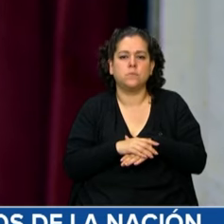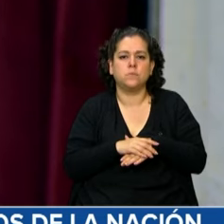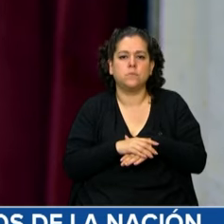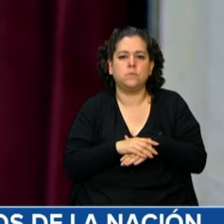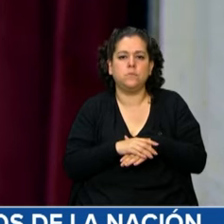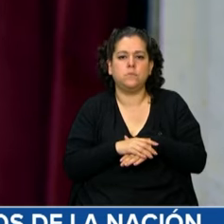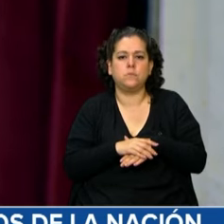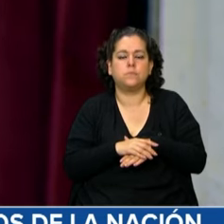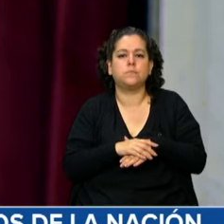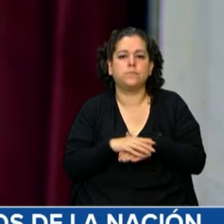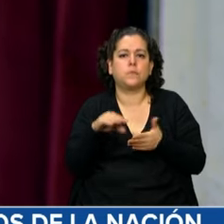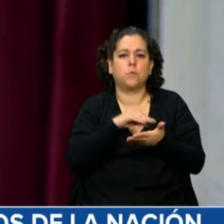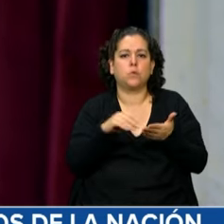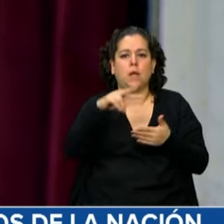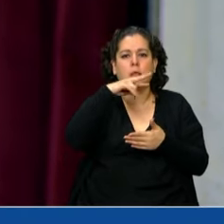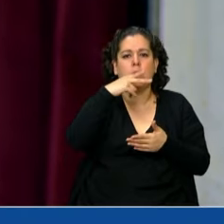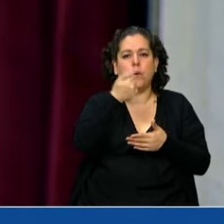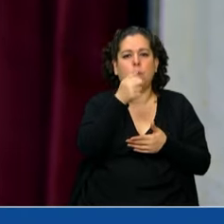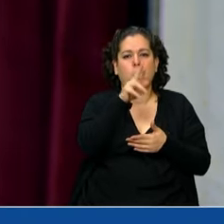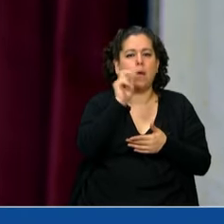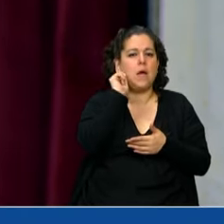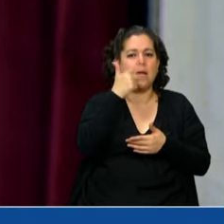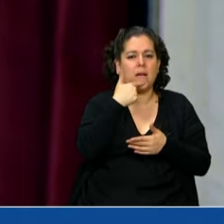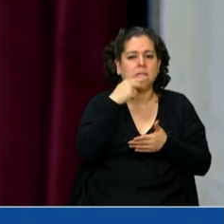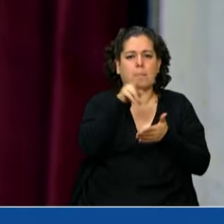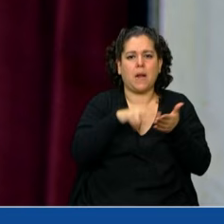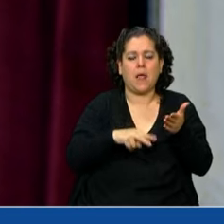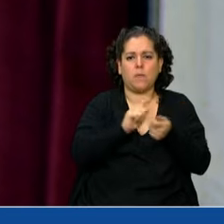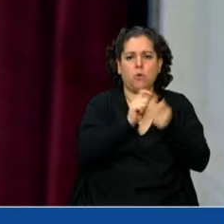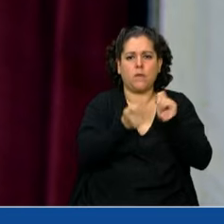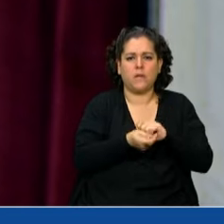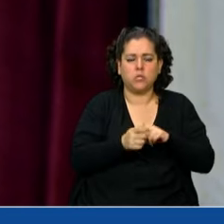diputada diputada Vargas Mati para leer las